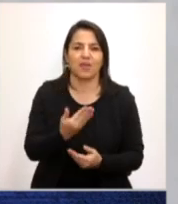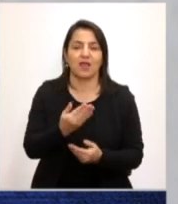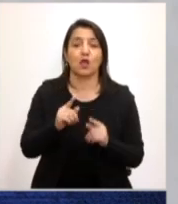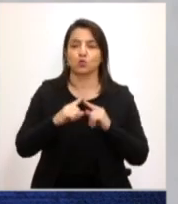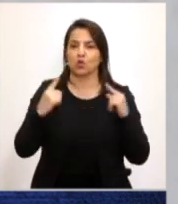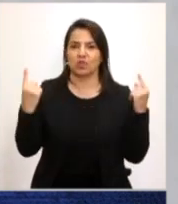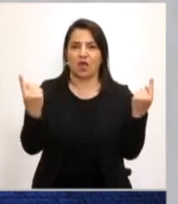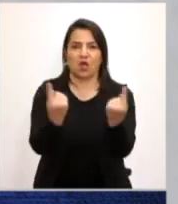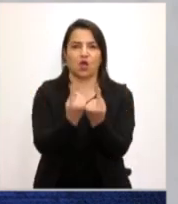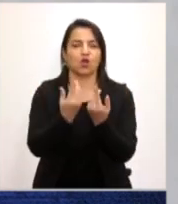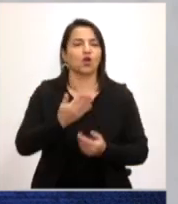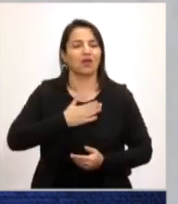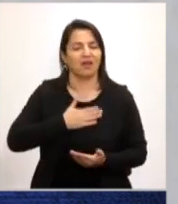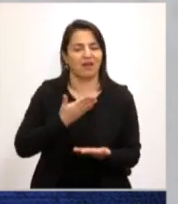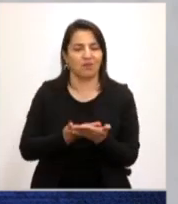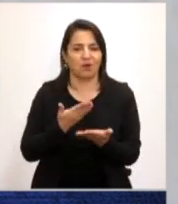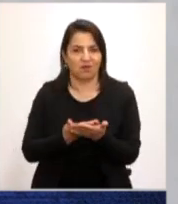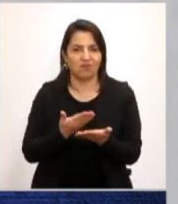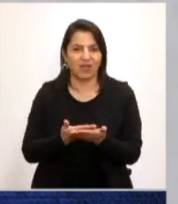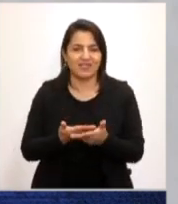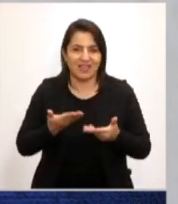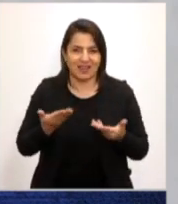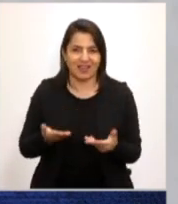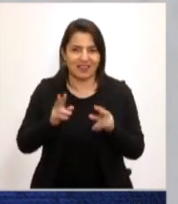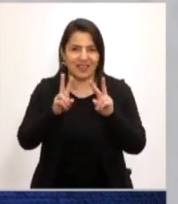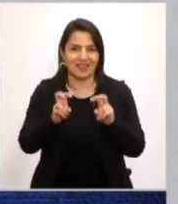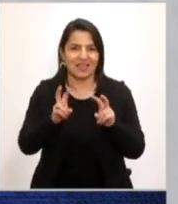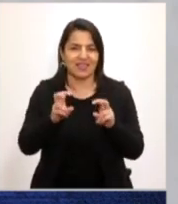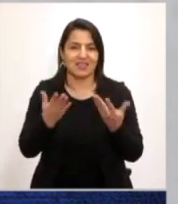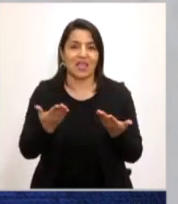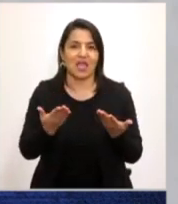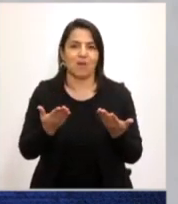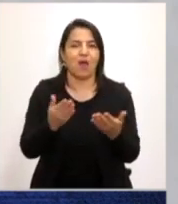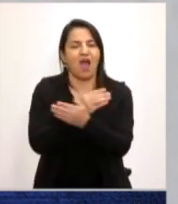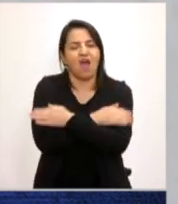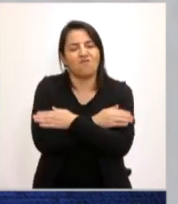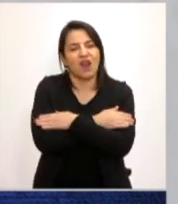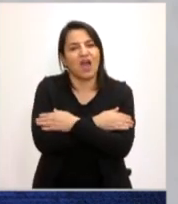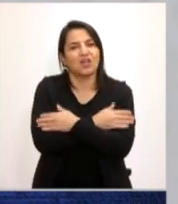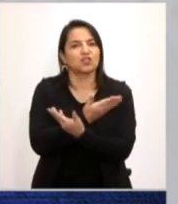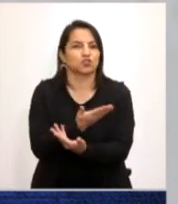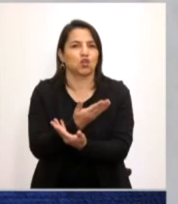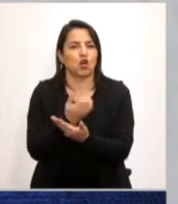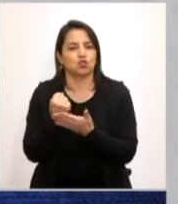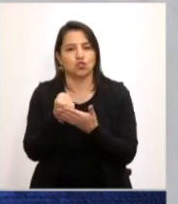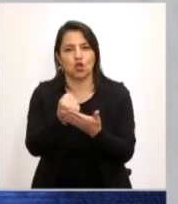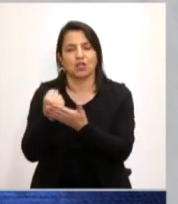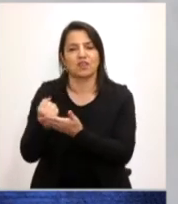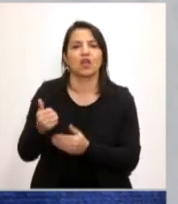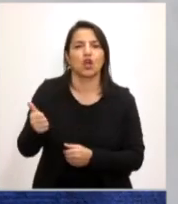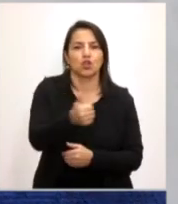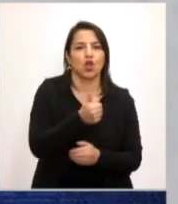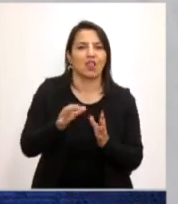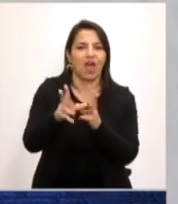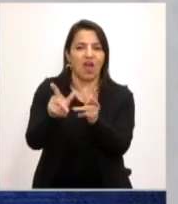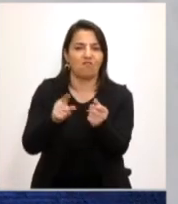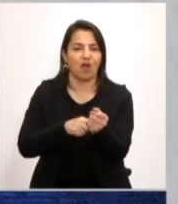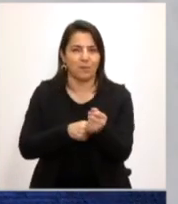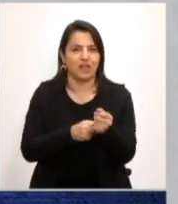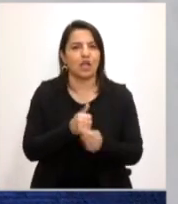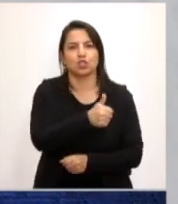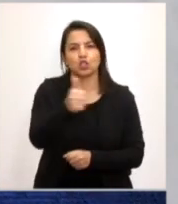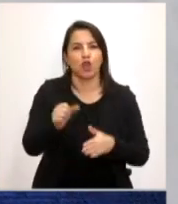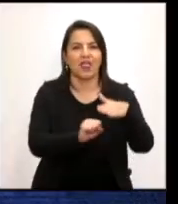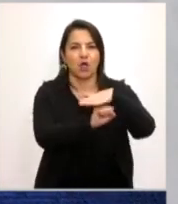entorno. Quiero aprovechar este punto para enviar un abrazo solidario de nuestra parte a todas las familias y a las autoridades